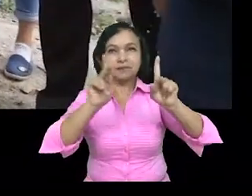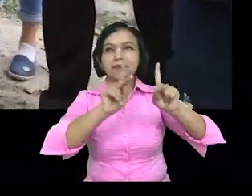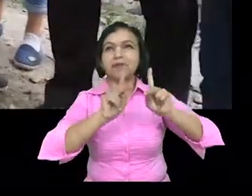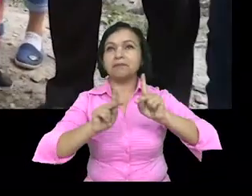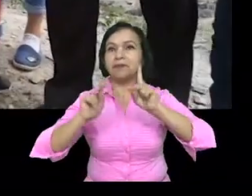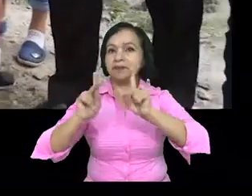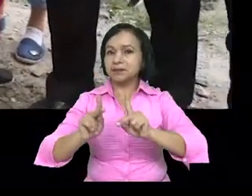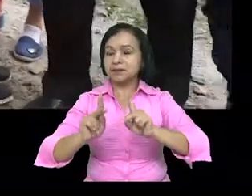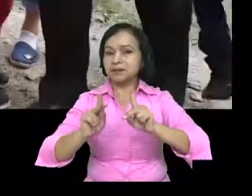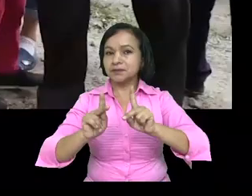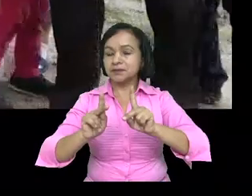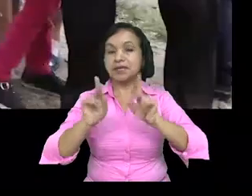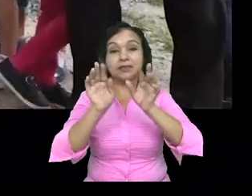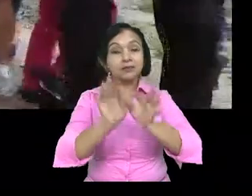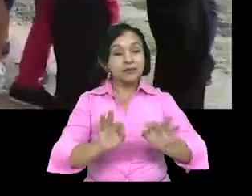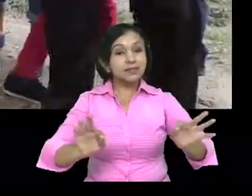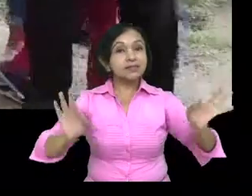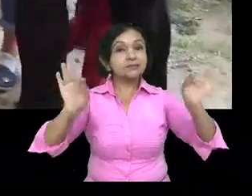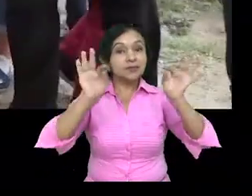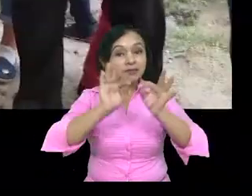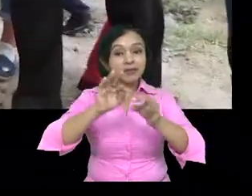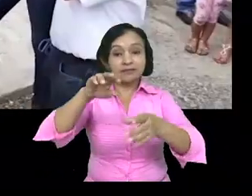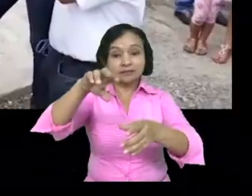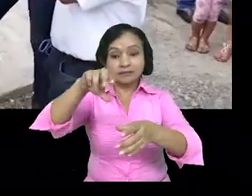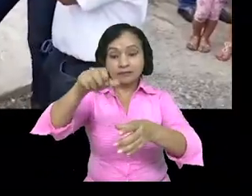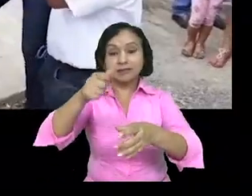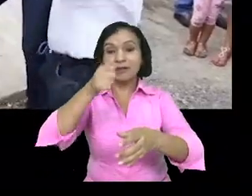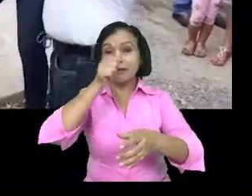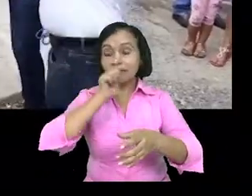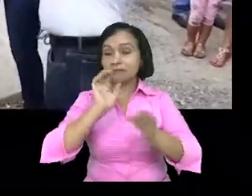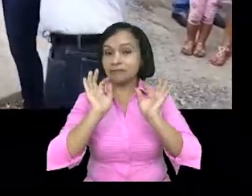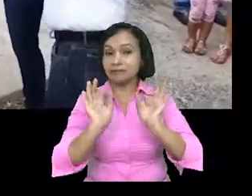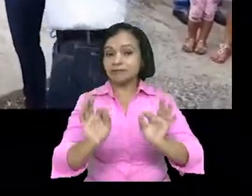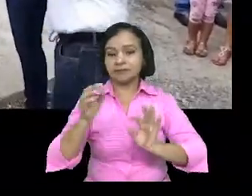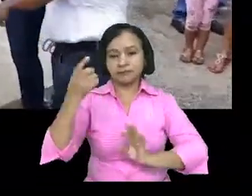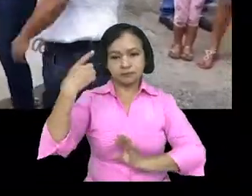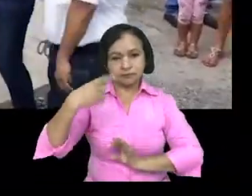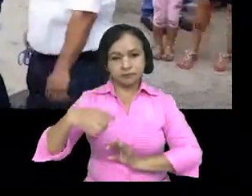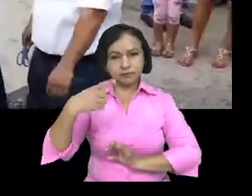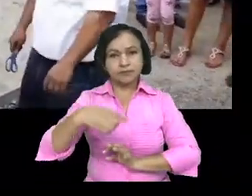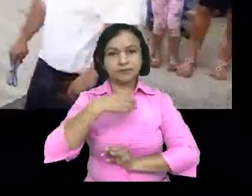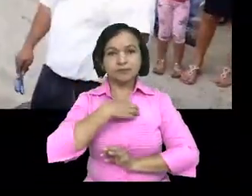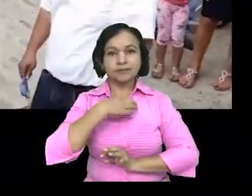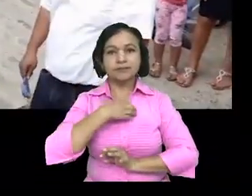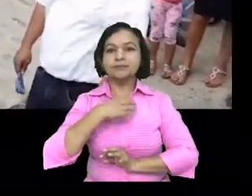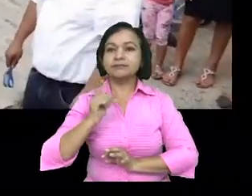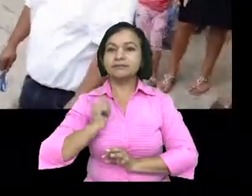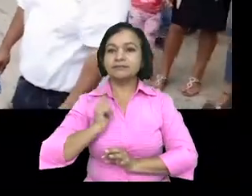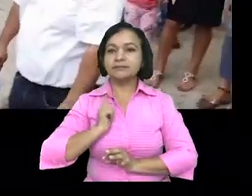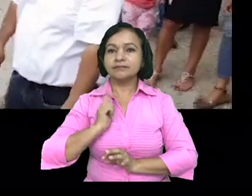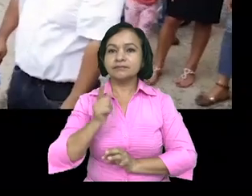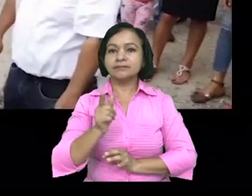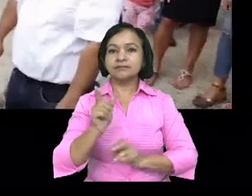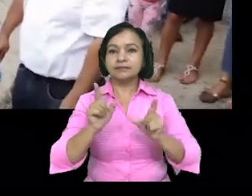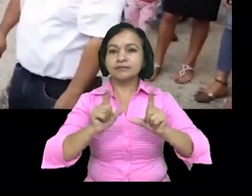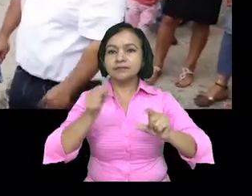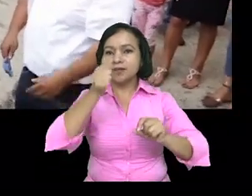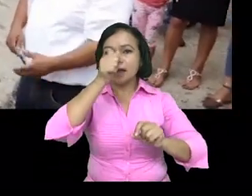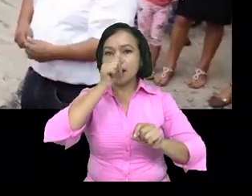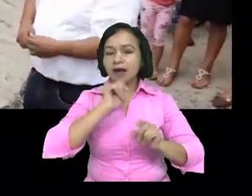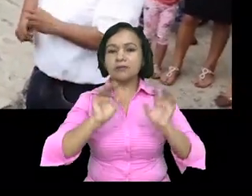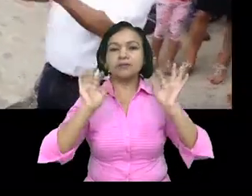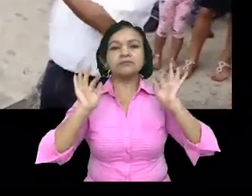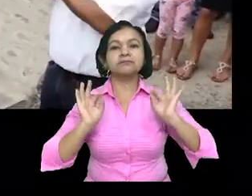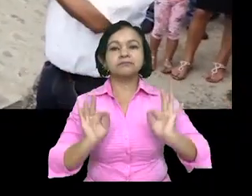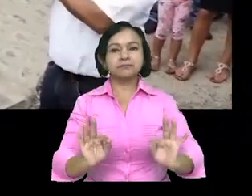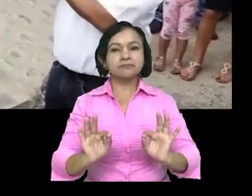Y la calidad es lo más importante, o sea, es parte de su derecho, ¿verdad?, tener un sistema de agua